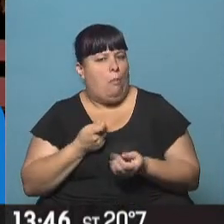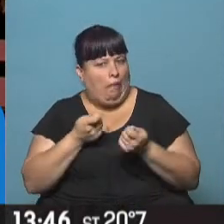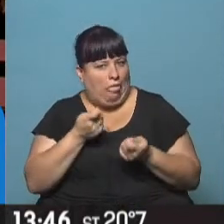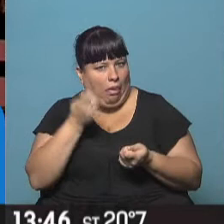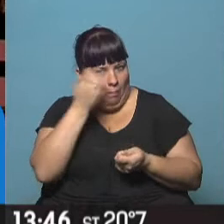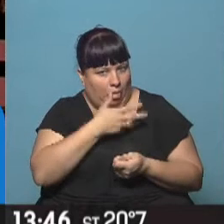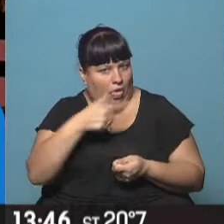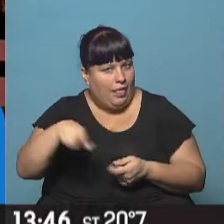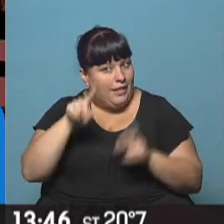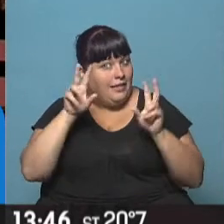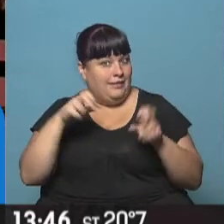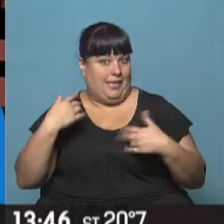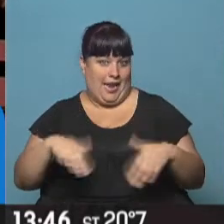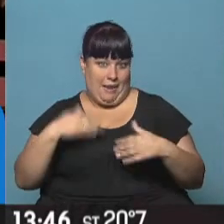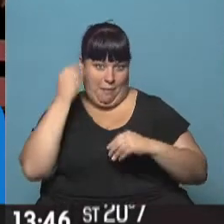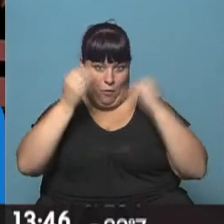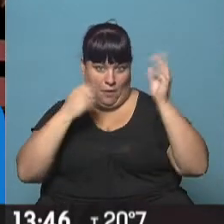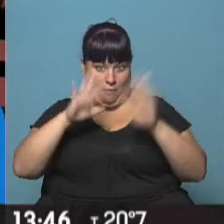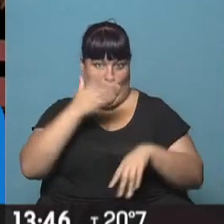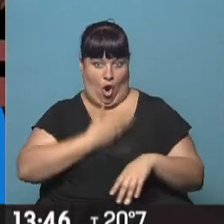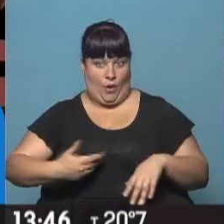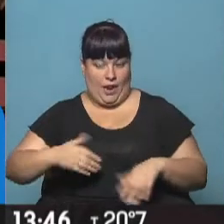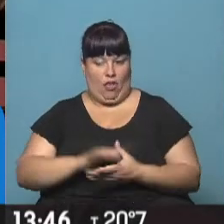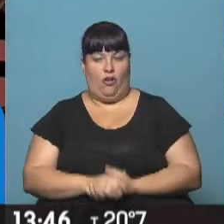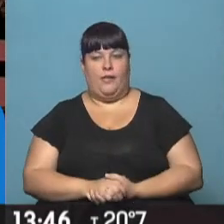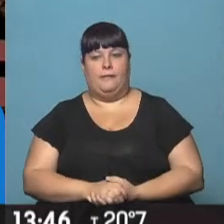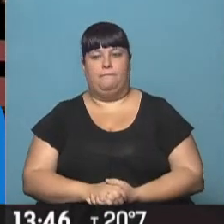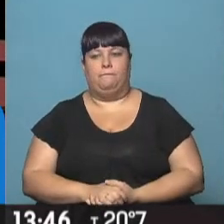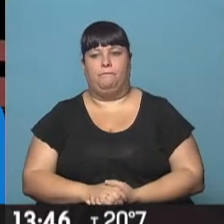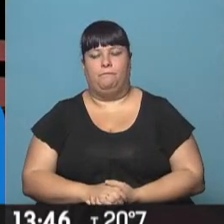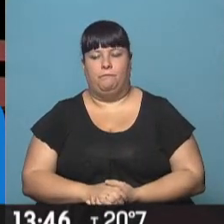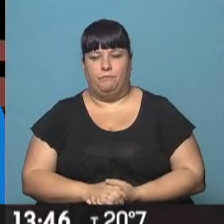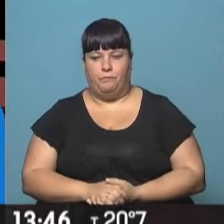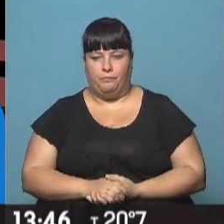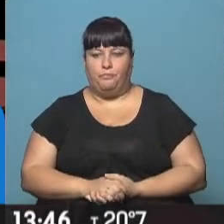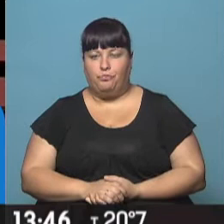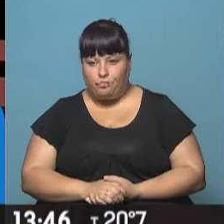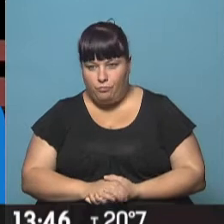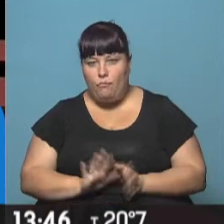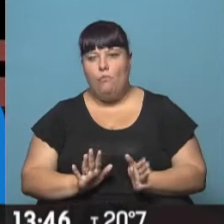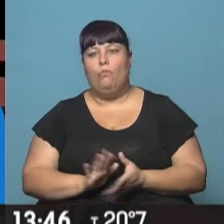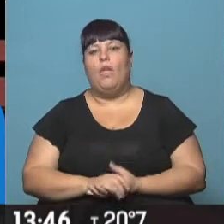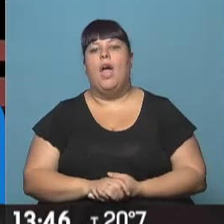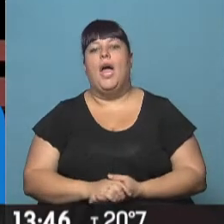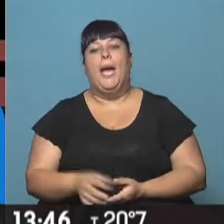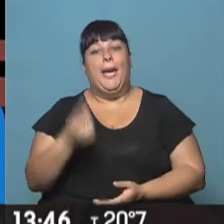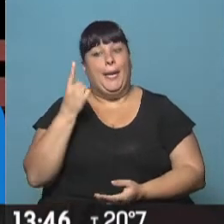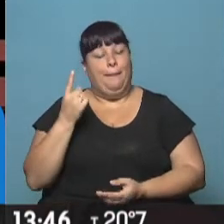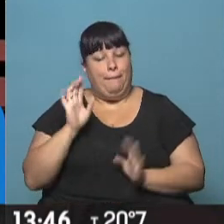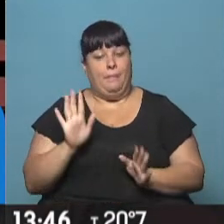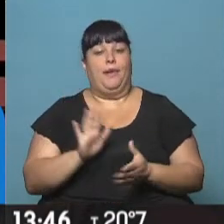a los gobernadores, que era una de las principales preocupaciones de los gobernadores? Bueno, en